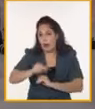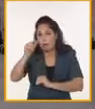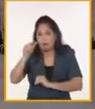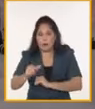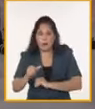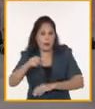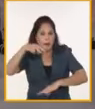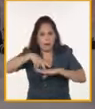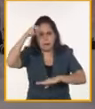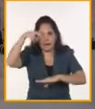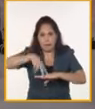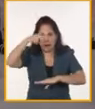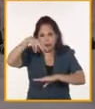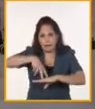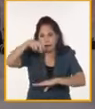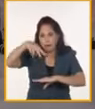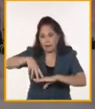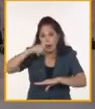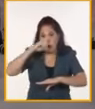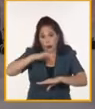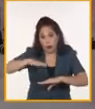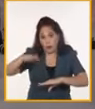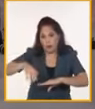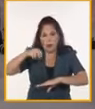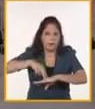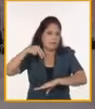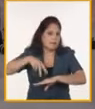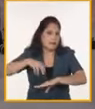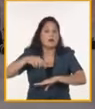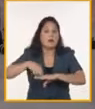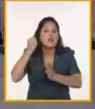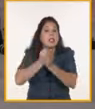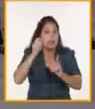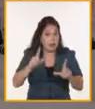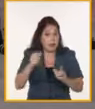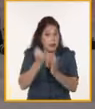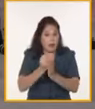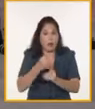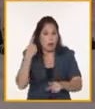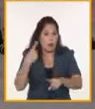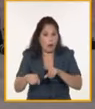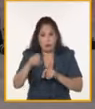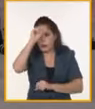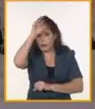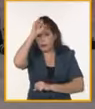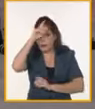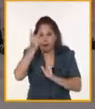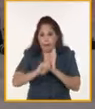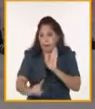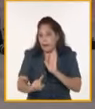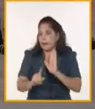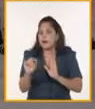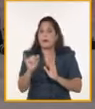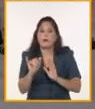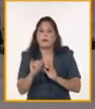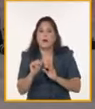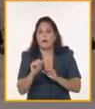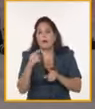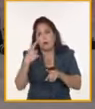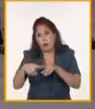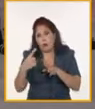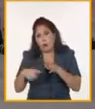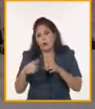esos equipos que generalmente y mayoritariamente son niños y también energía y mina que tiene que ver con todo lo que tiene con la explotación de canteras y otros